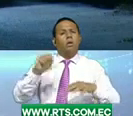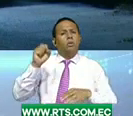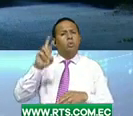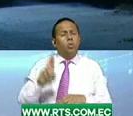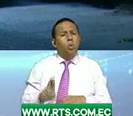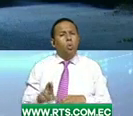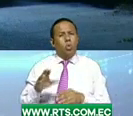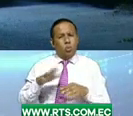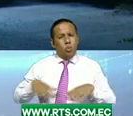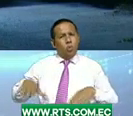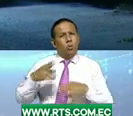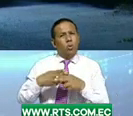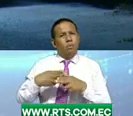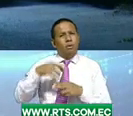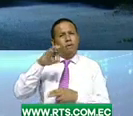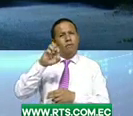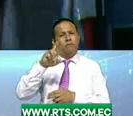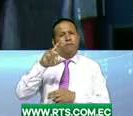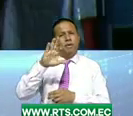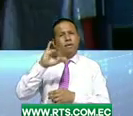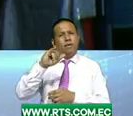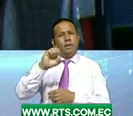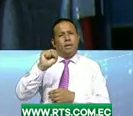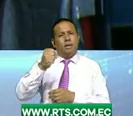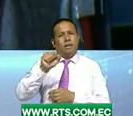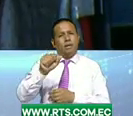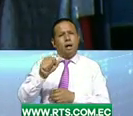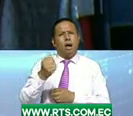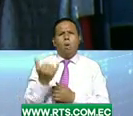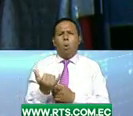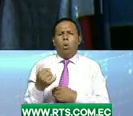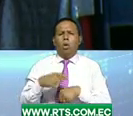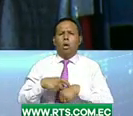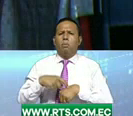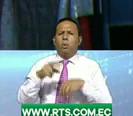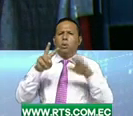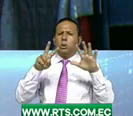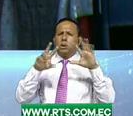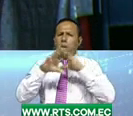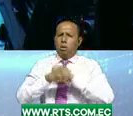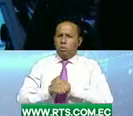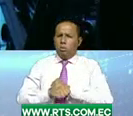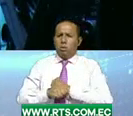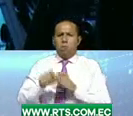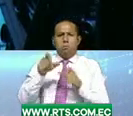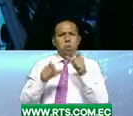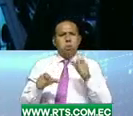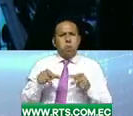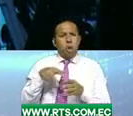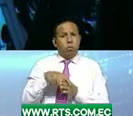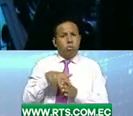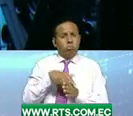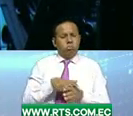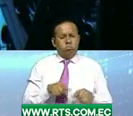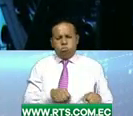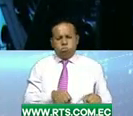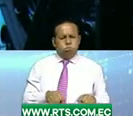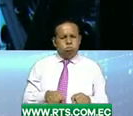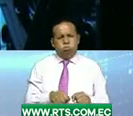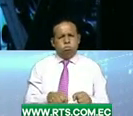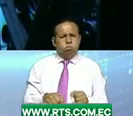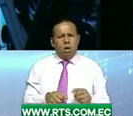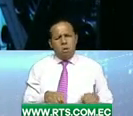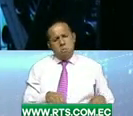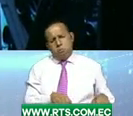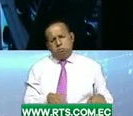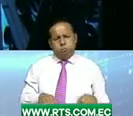aproximadamente a las 19 horas. Sujetos armados aparecieron en una motocicleta, pero se baja uno que